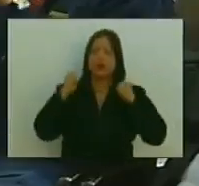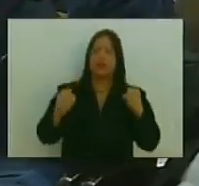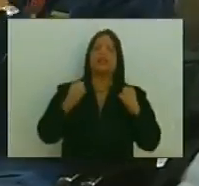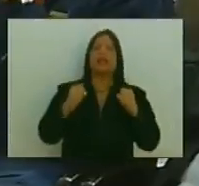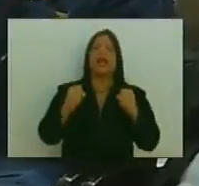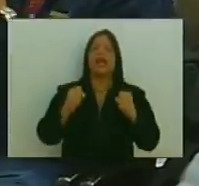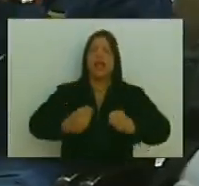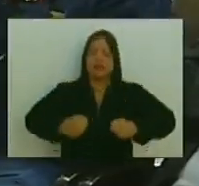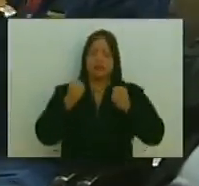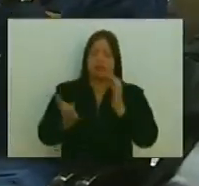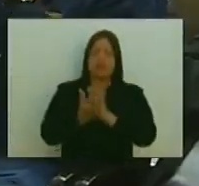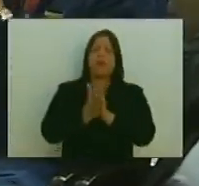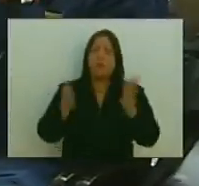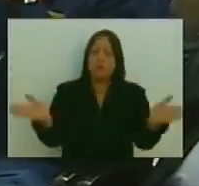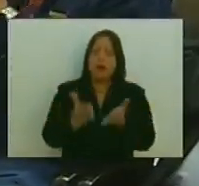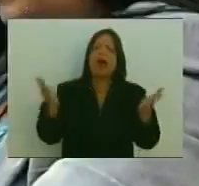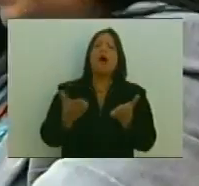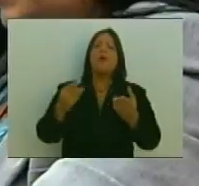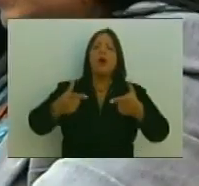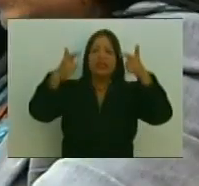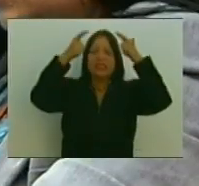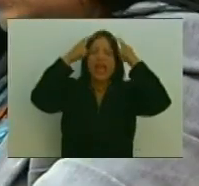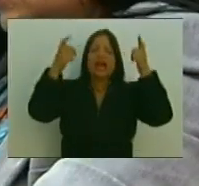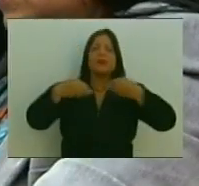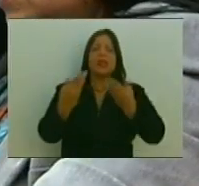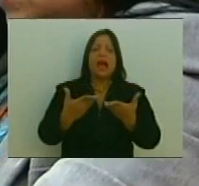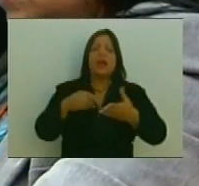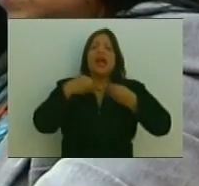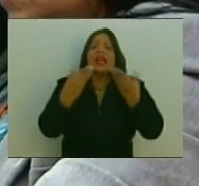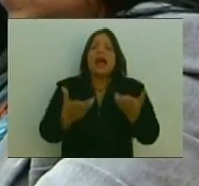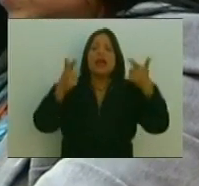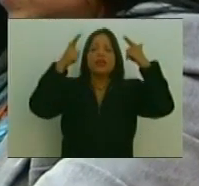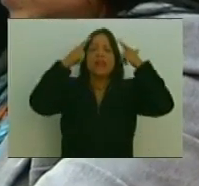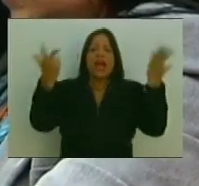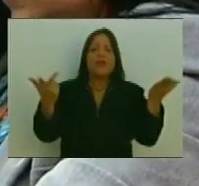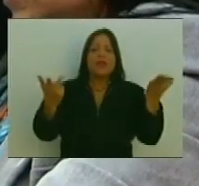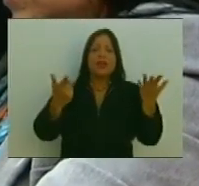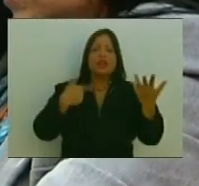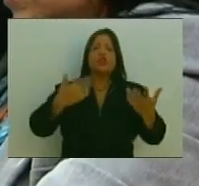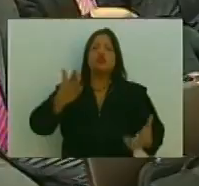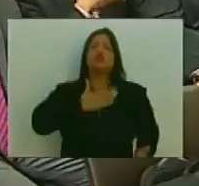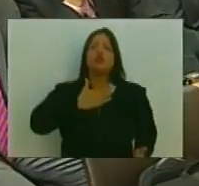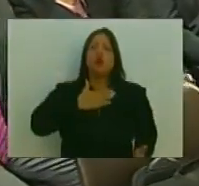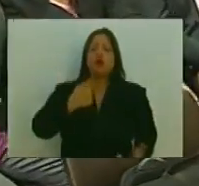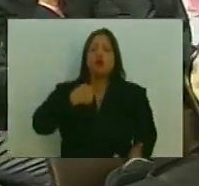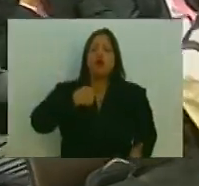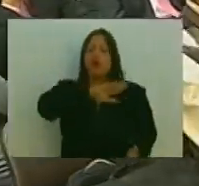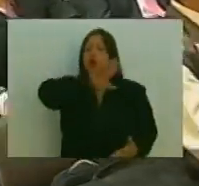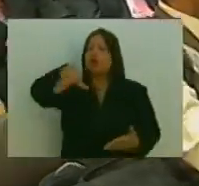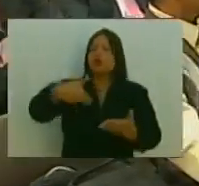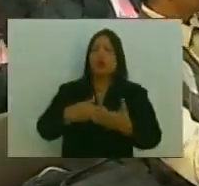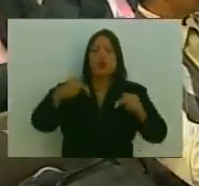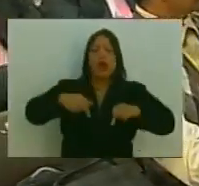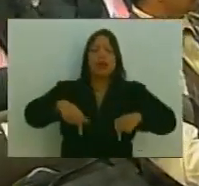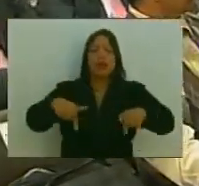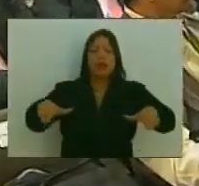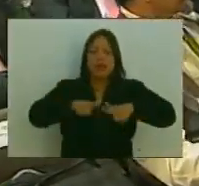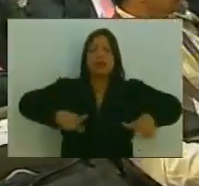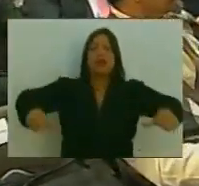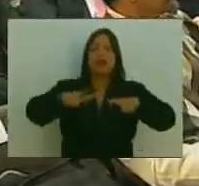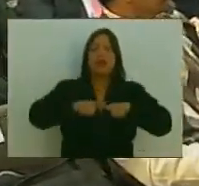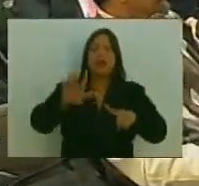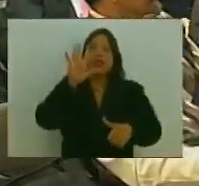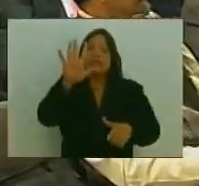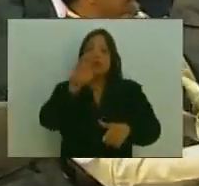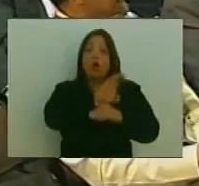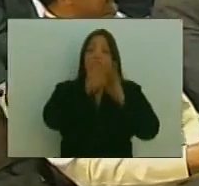para consolidarla, porque eso lo dejó Chávez, es un regalo de Chávez, y es algo que yo y que todos nosotros que estamos en esta sala, y sobre todo los